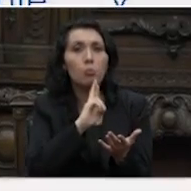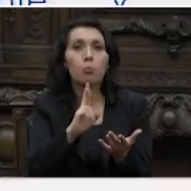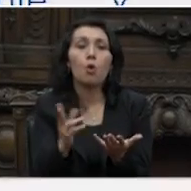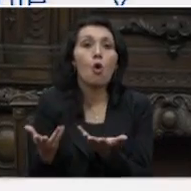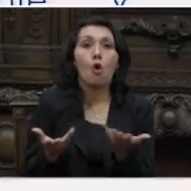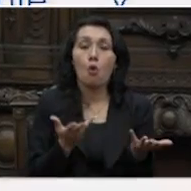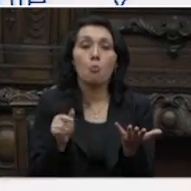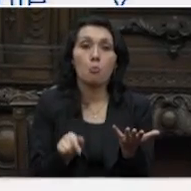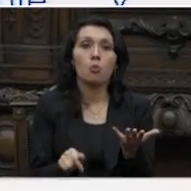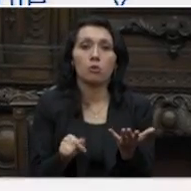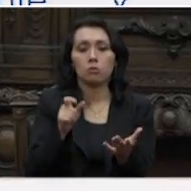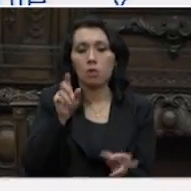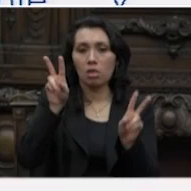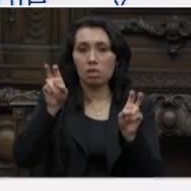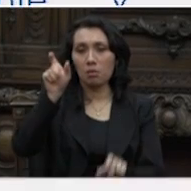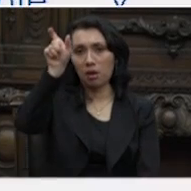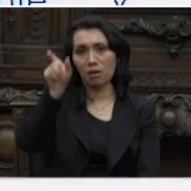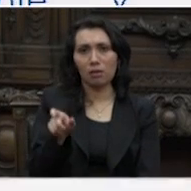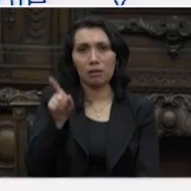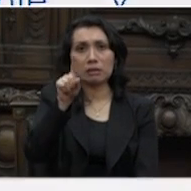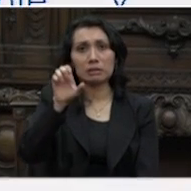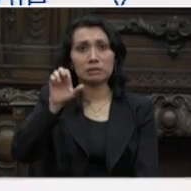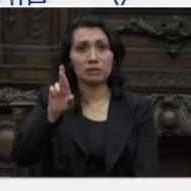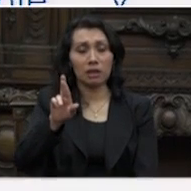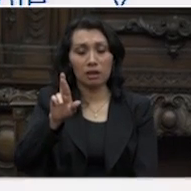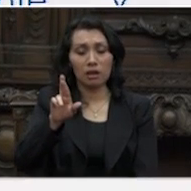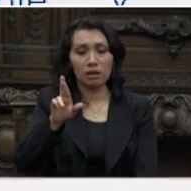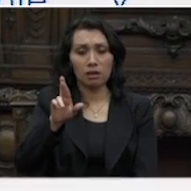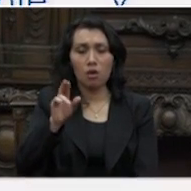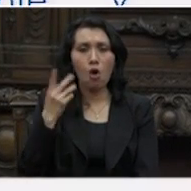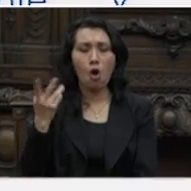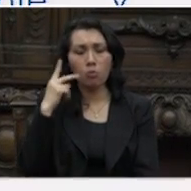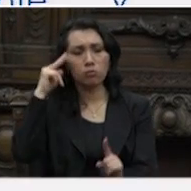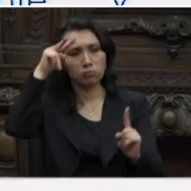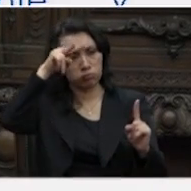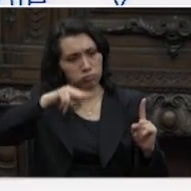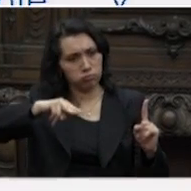de el ser, o sea, cómo vemos al sujeto,